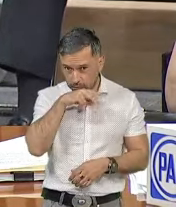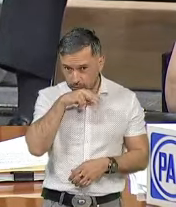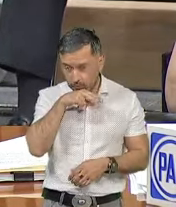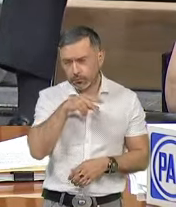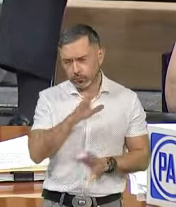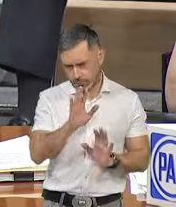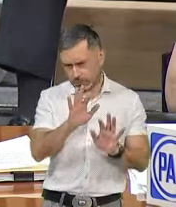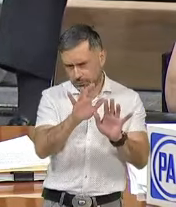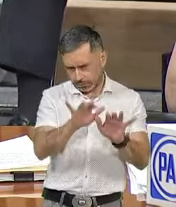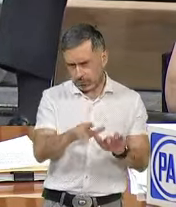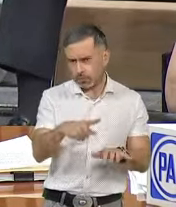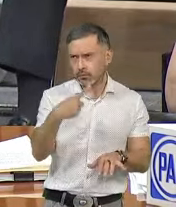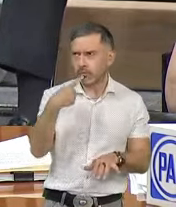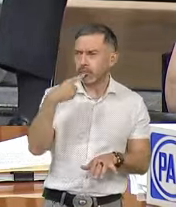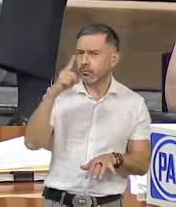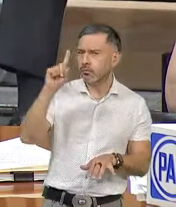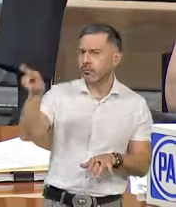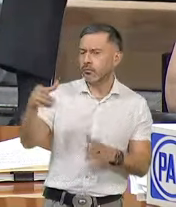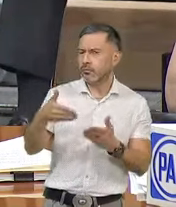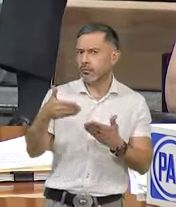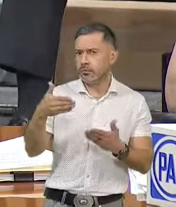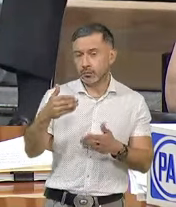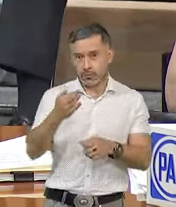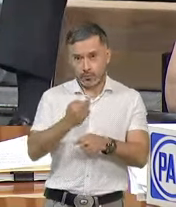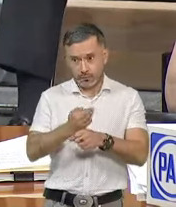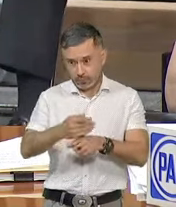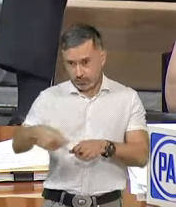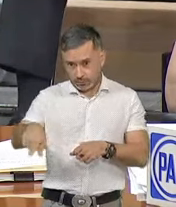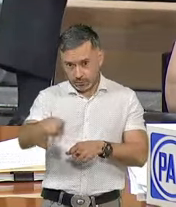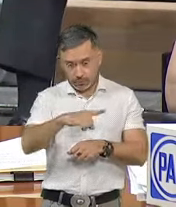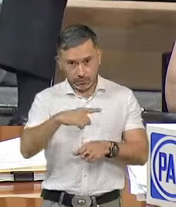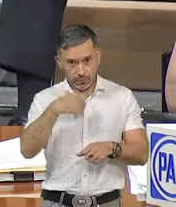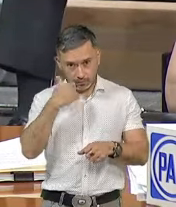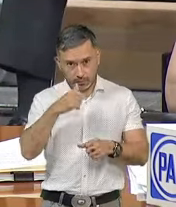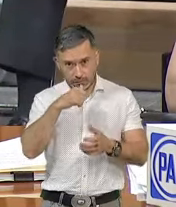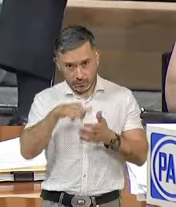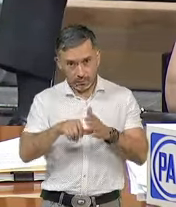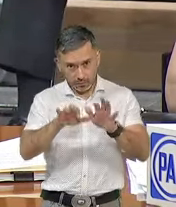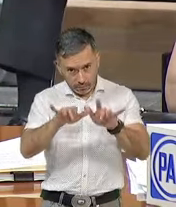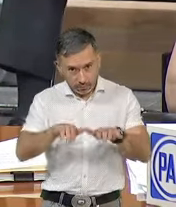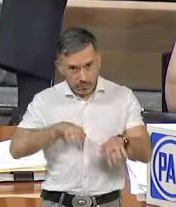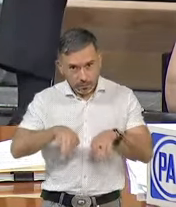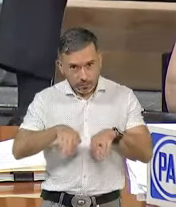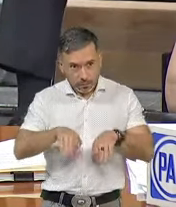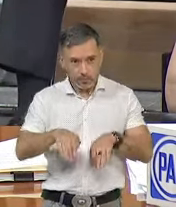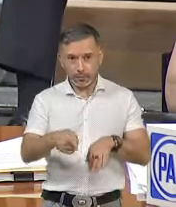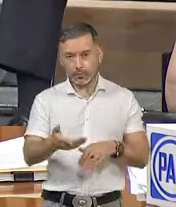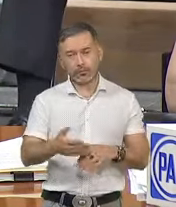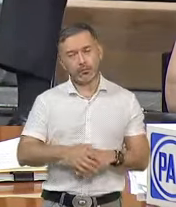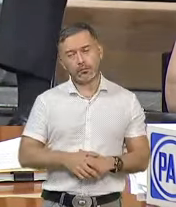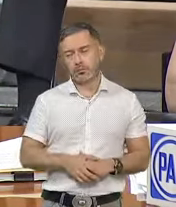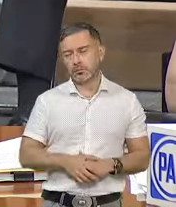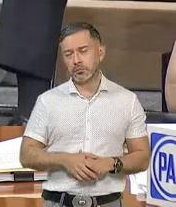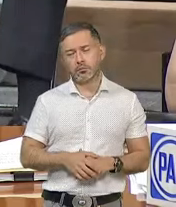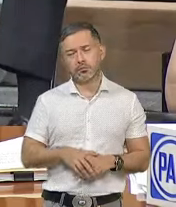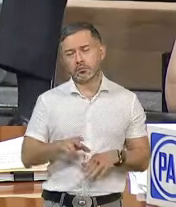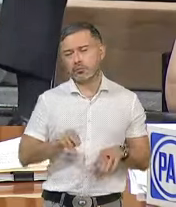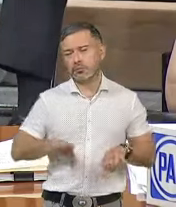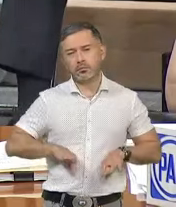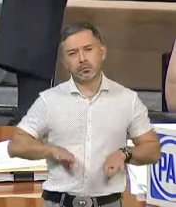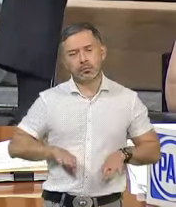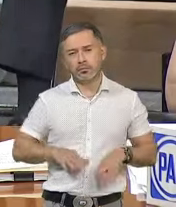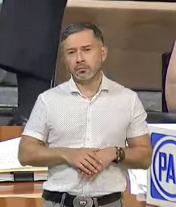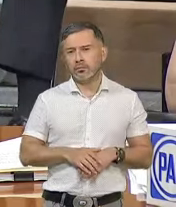si no presentan la queja y quieren que aquí se le haga de oficio el trabajo me parecería inadecuado no es que